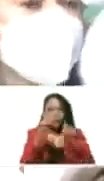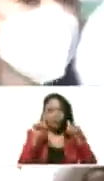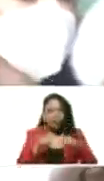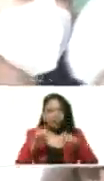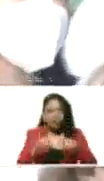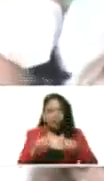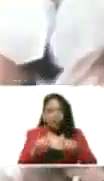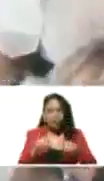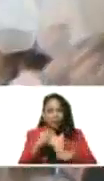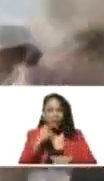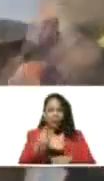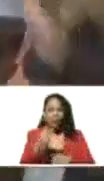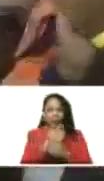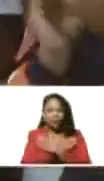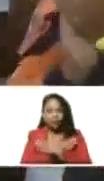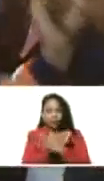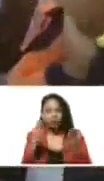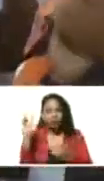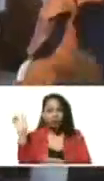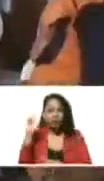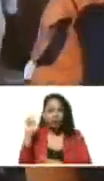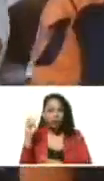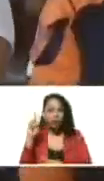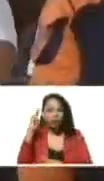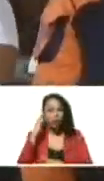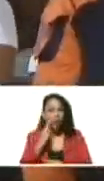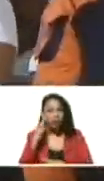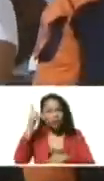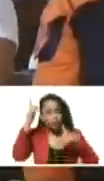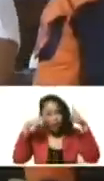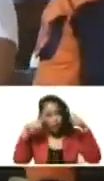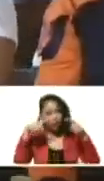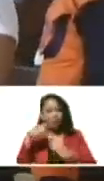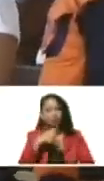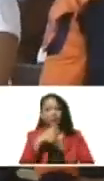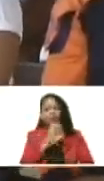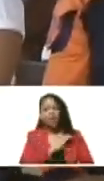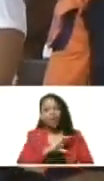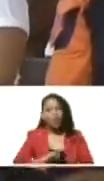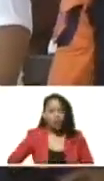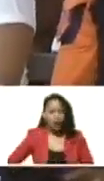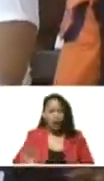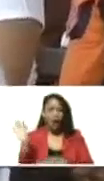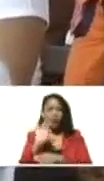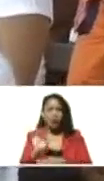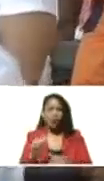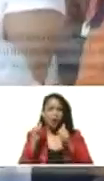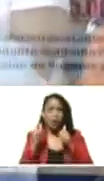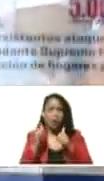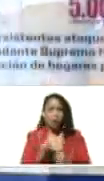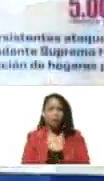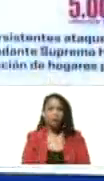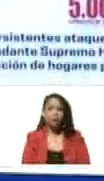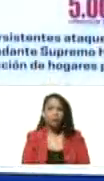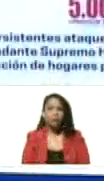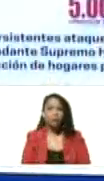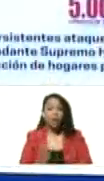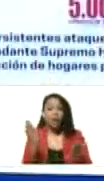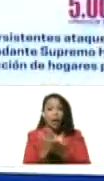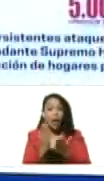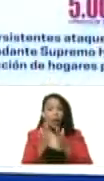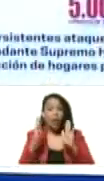se expresa la solidaridad venezolana, bolivariana, chavista, cristiana. Y funciona muy bien. La escuela a la